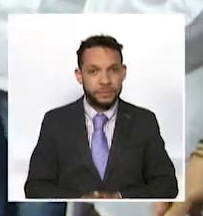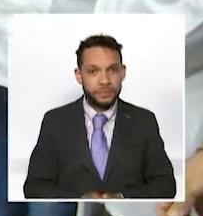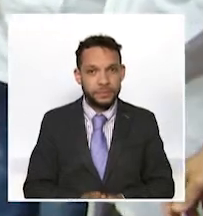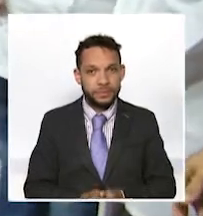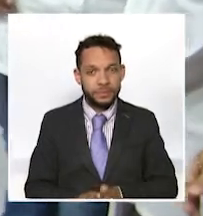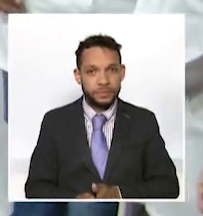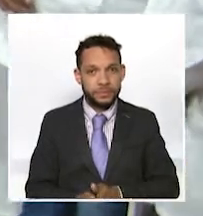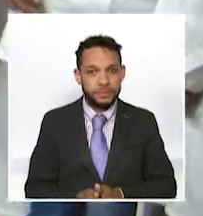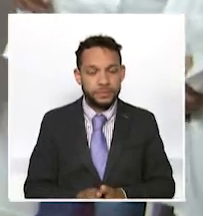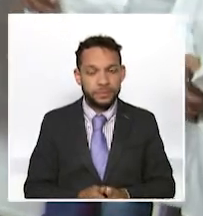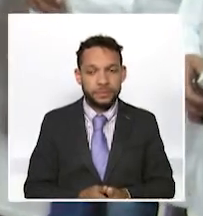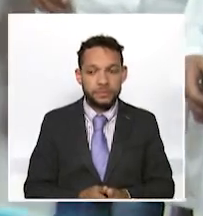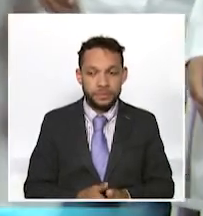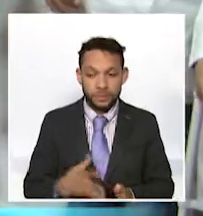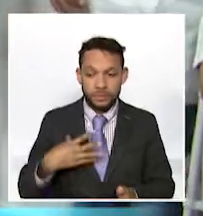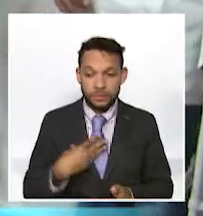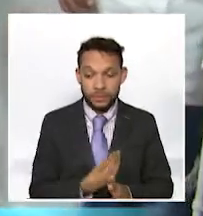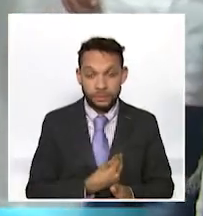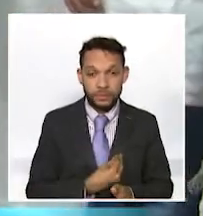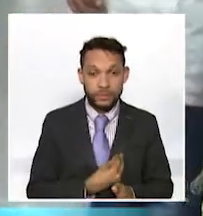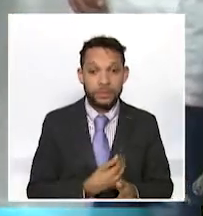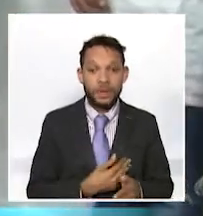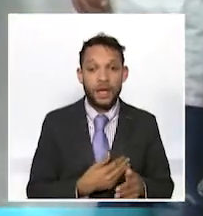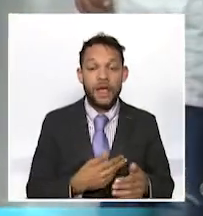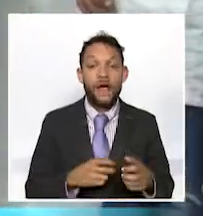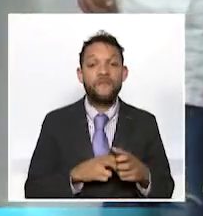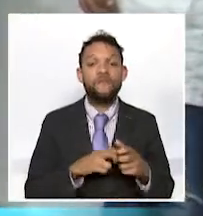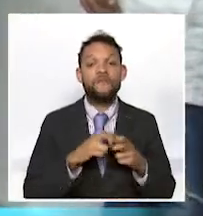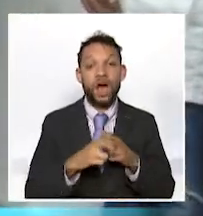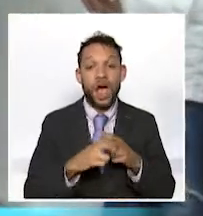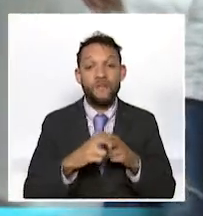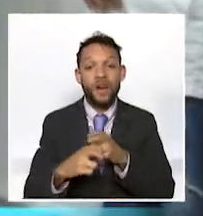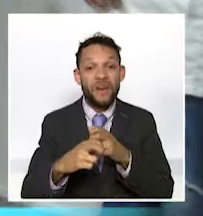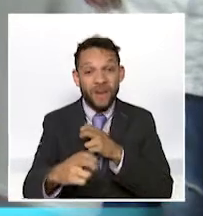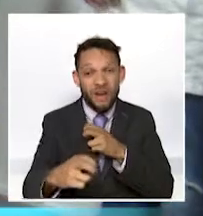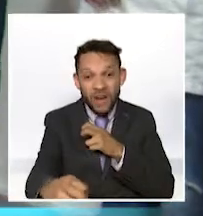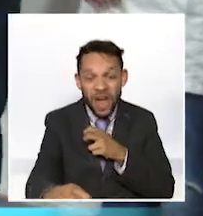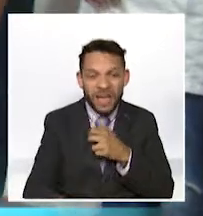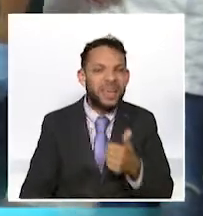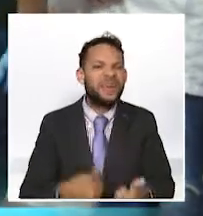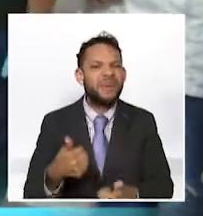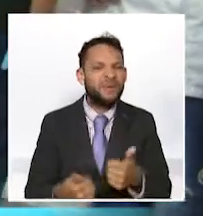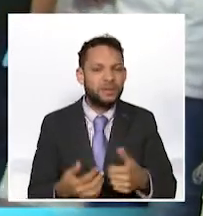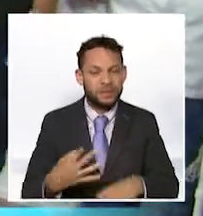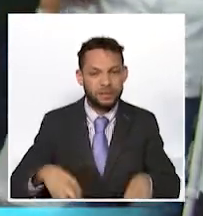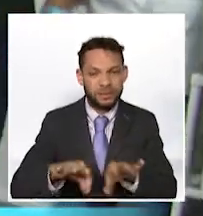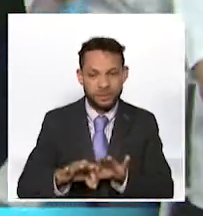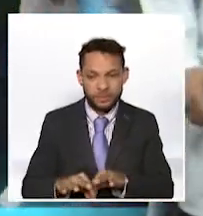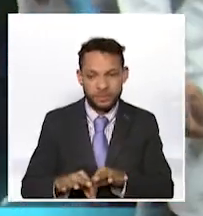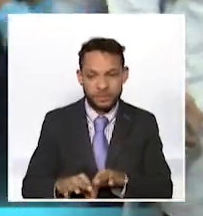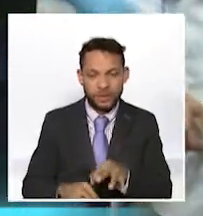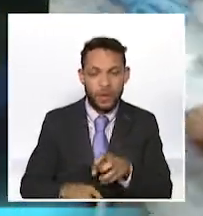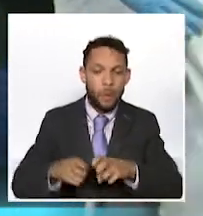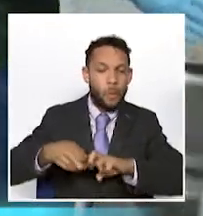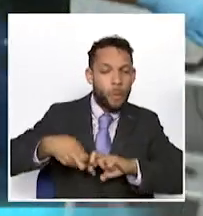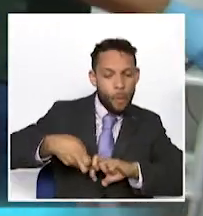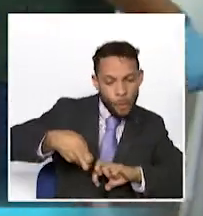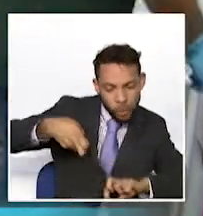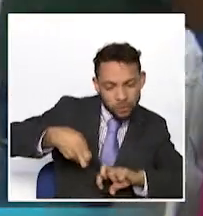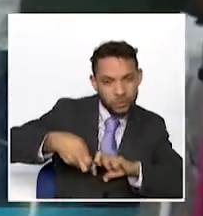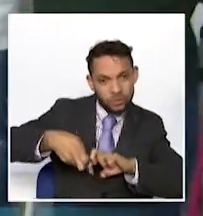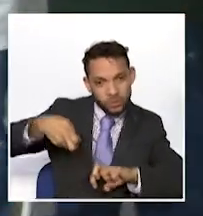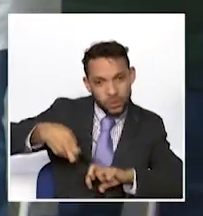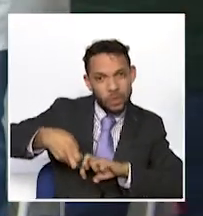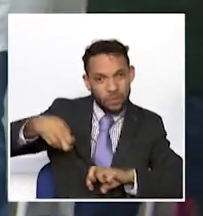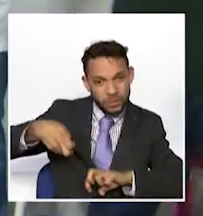Bueno, entonces las fascias de que está hablando el doctor Raúl son las porciones músculo-tendinosas donde